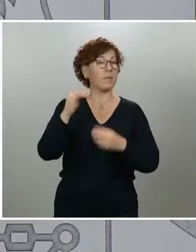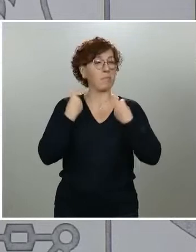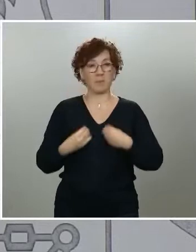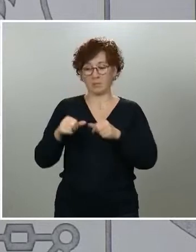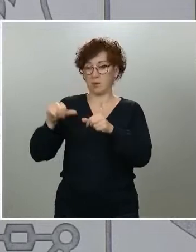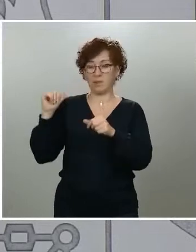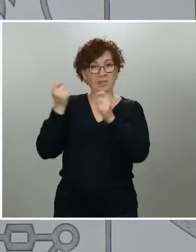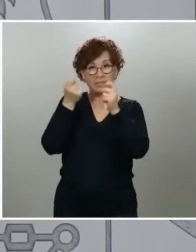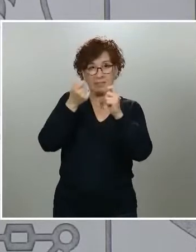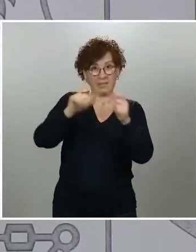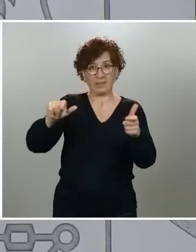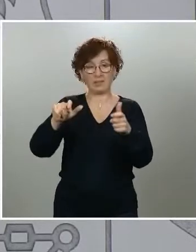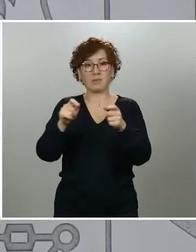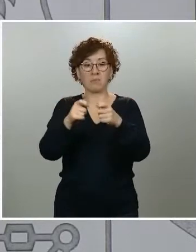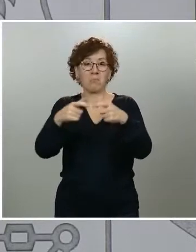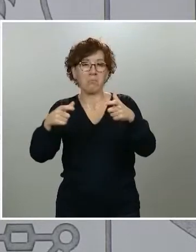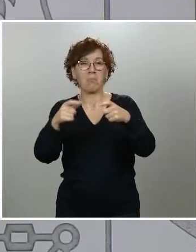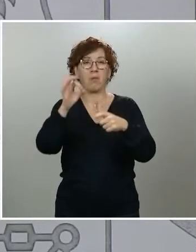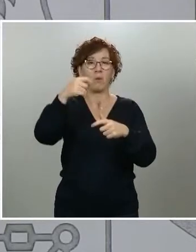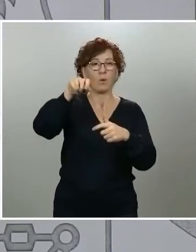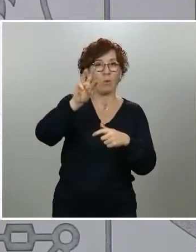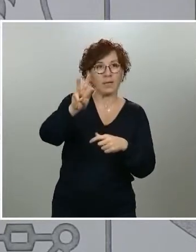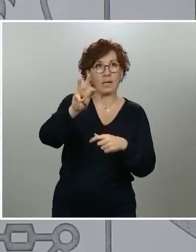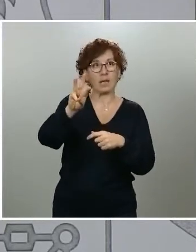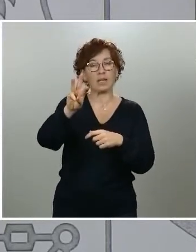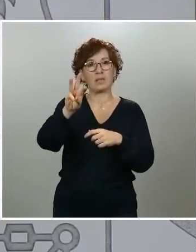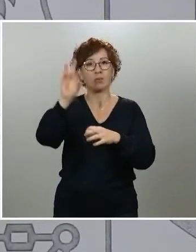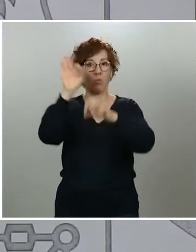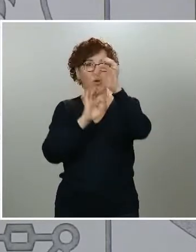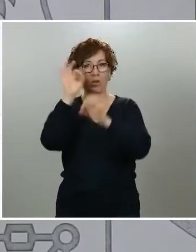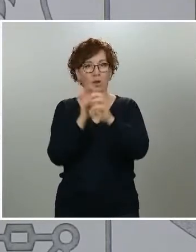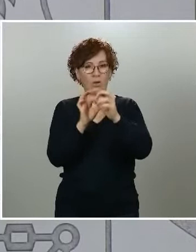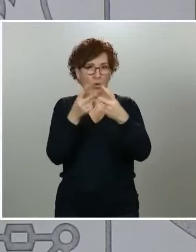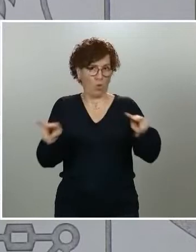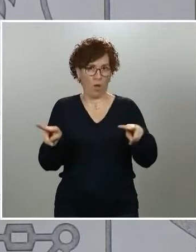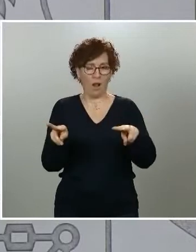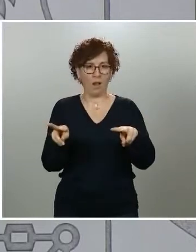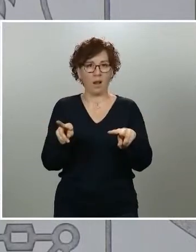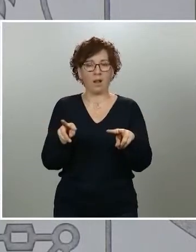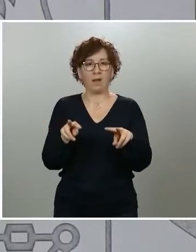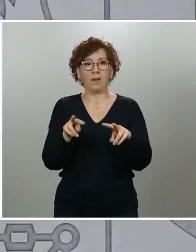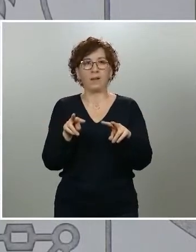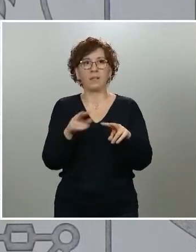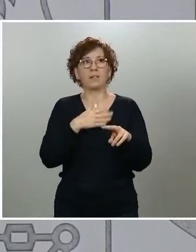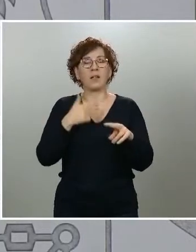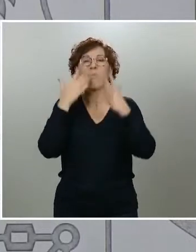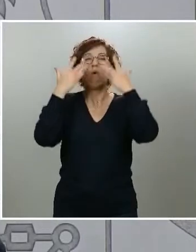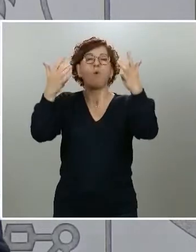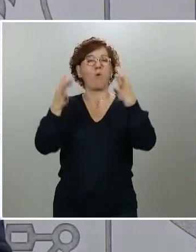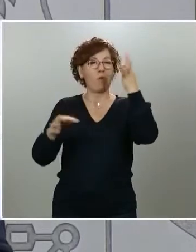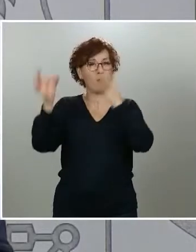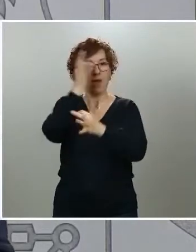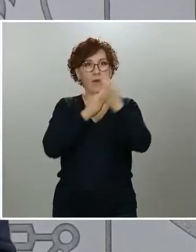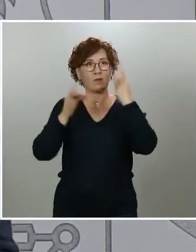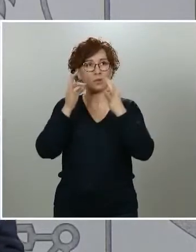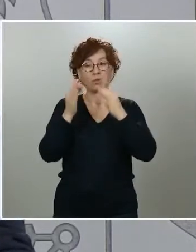con incrementos del 0,3% en ambos parámetros. No hay grandes datos reseñables de